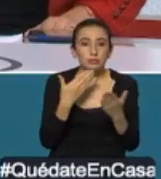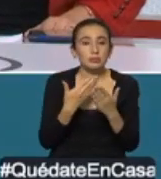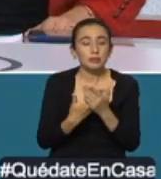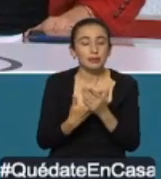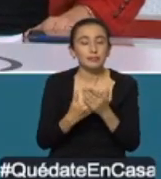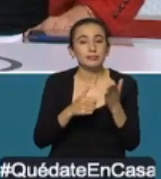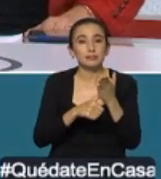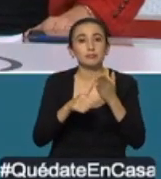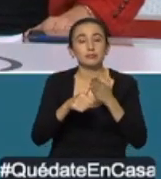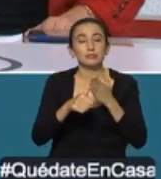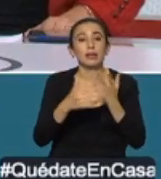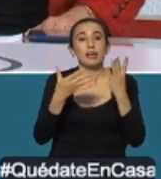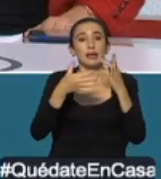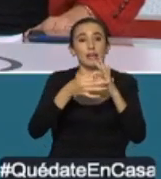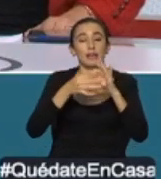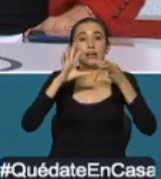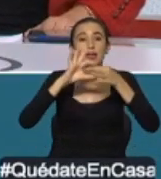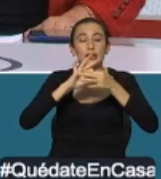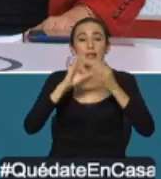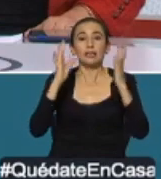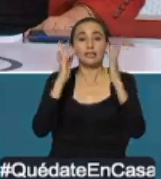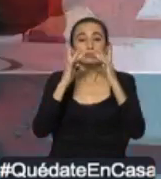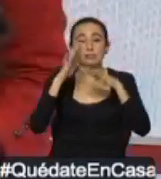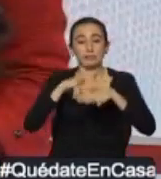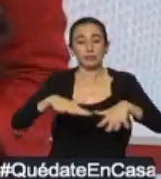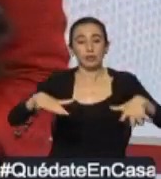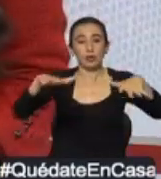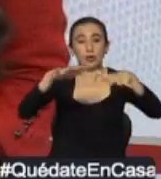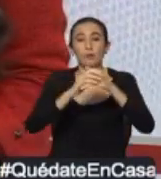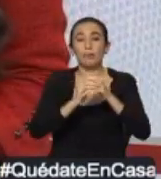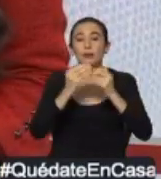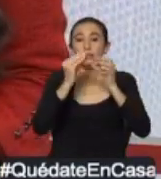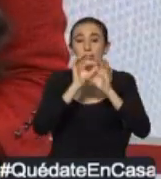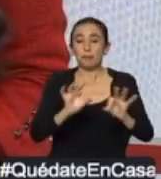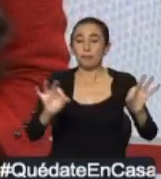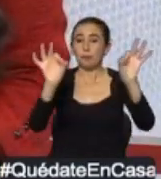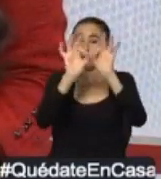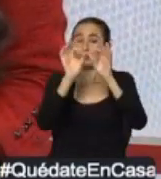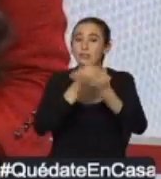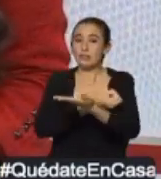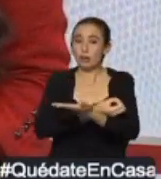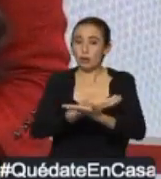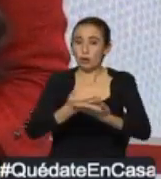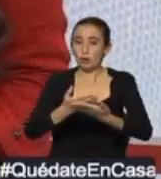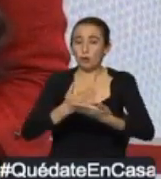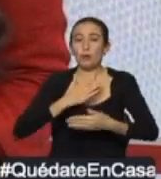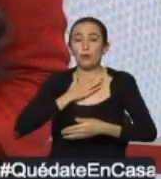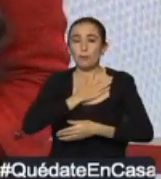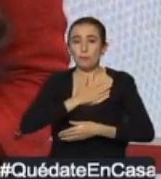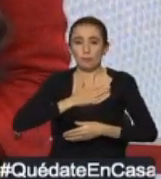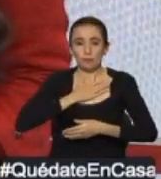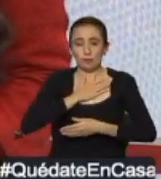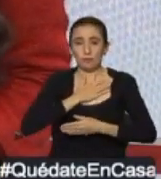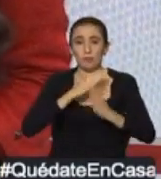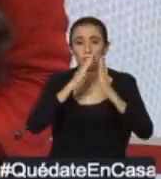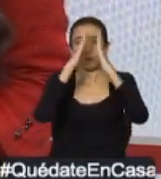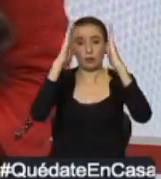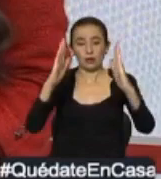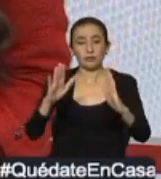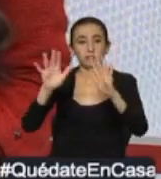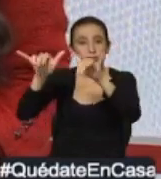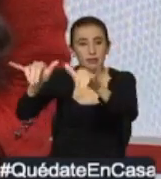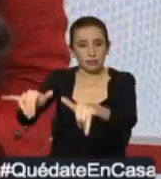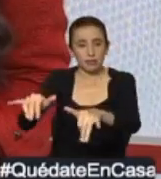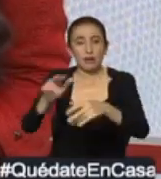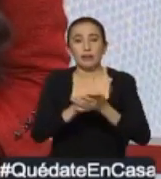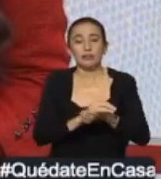y también a toda la ciudadanía por conectarse a esta cadena de accionar una importante recomendación por favor usted permanezca en casa para que cuide